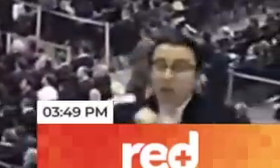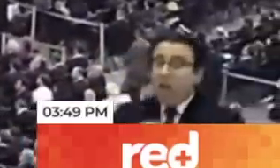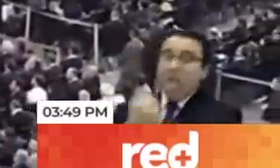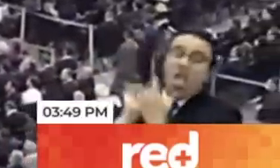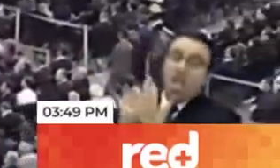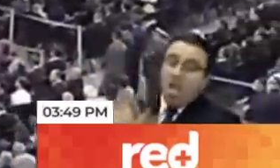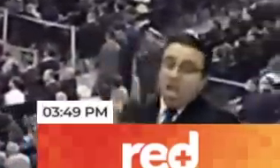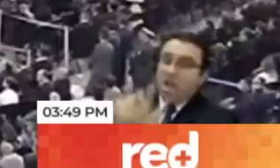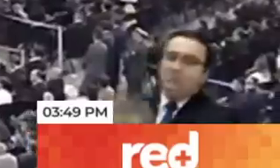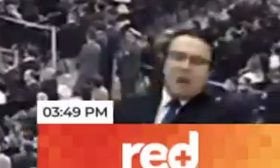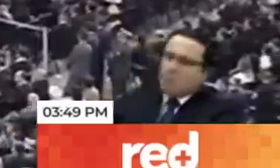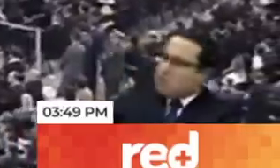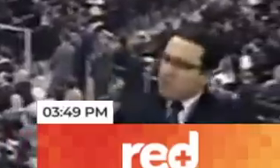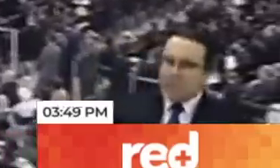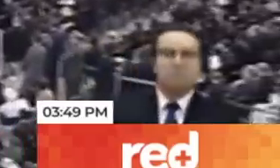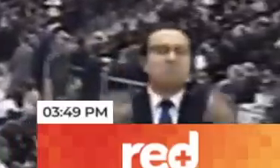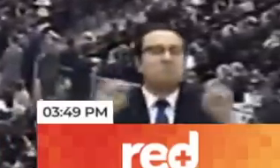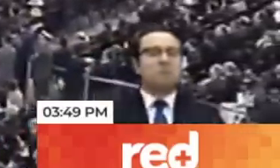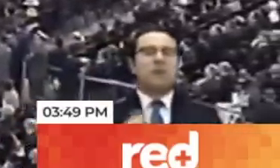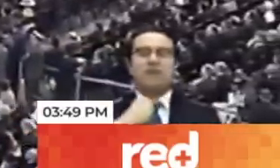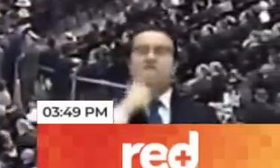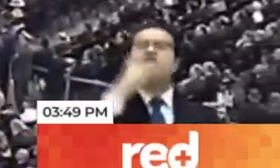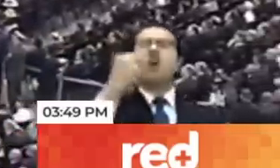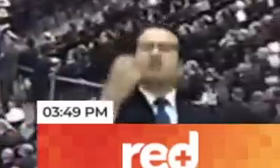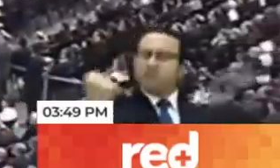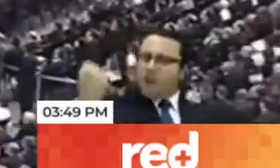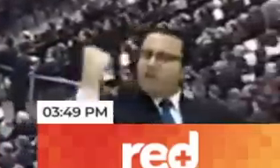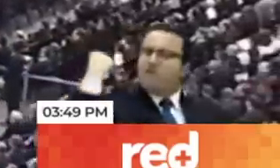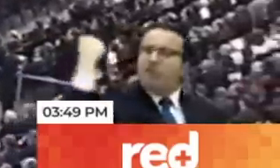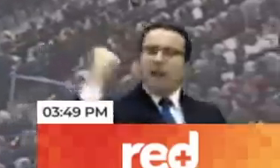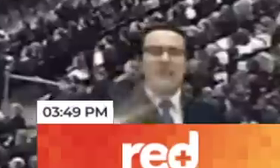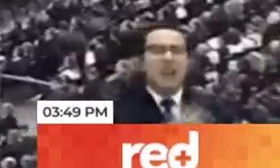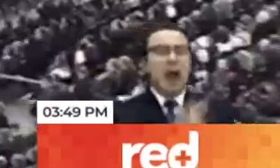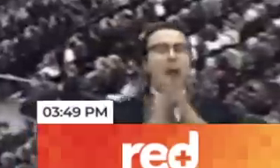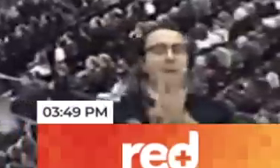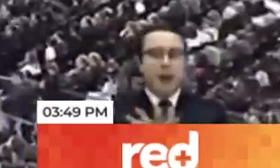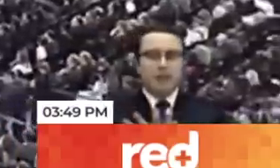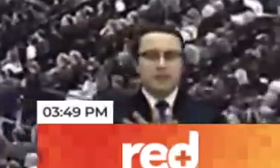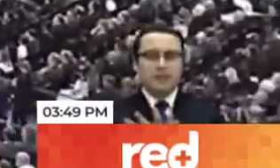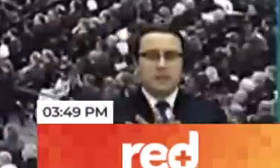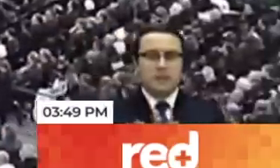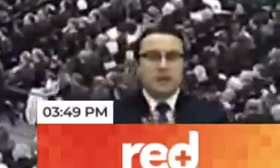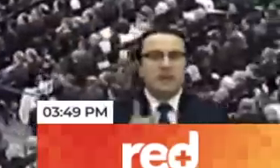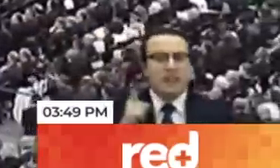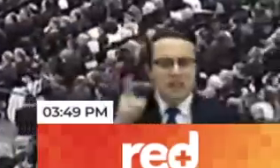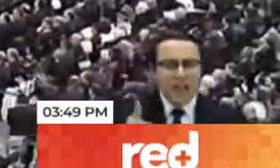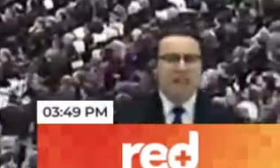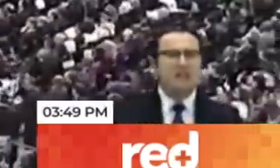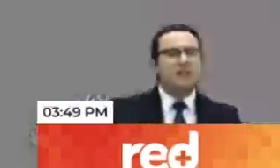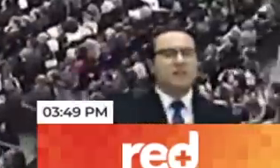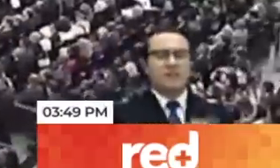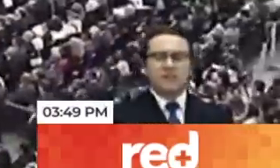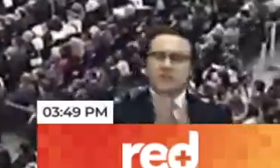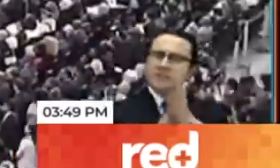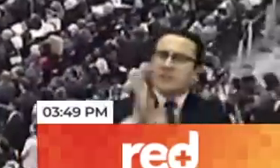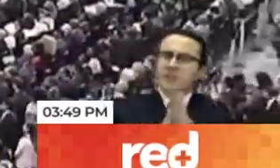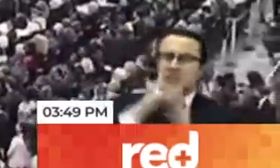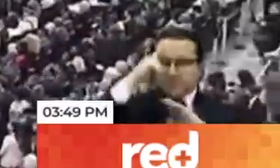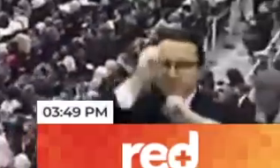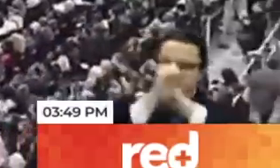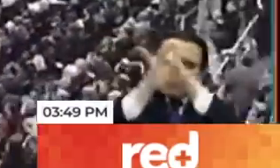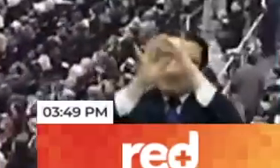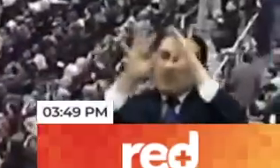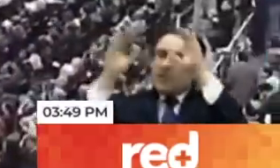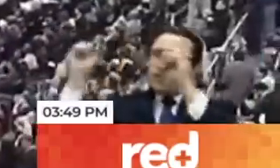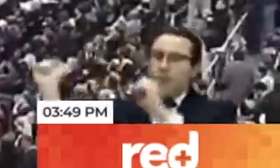alzar la voz pacíficamente. Y entonces la ilusión y los vientos de la paz fueron también los